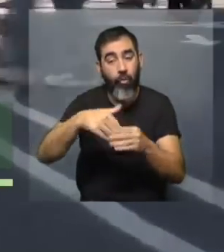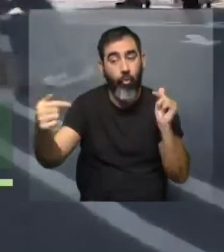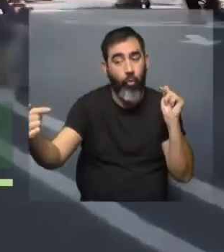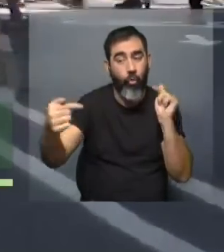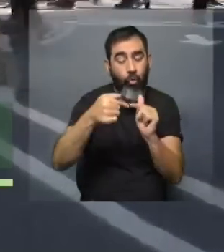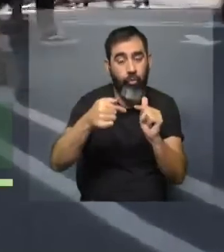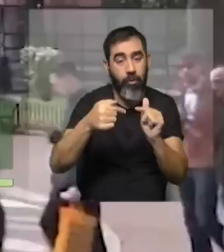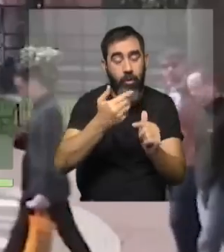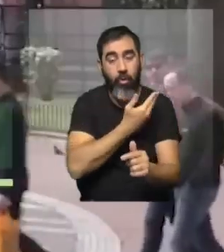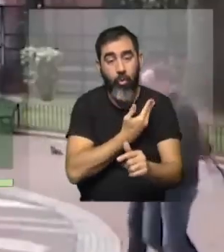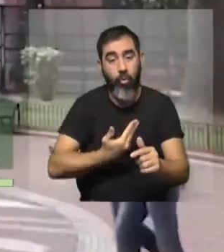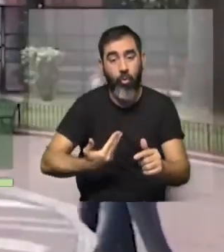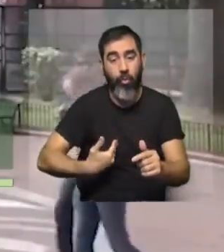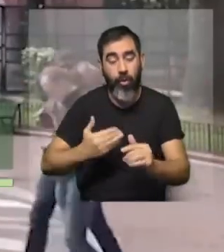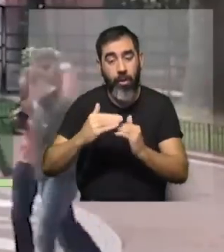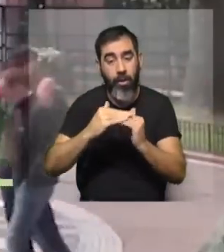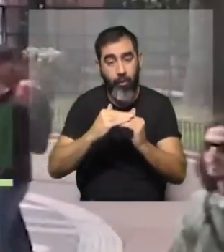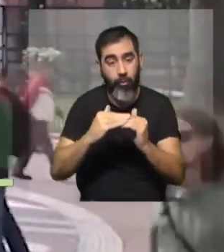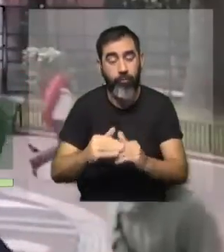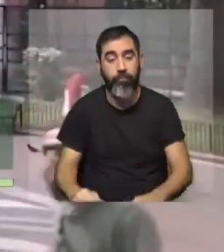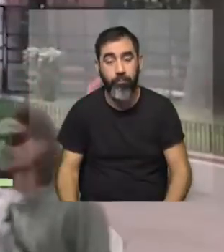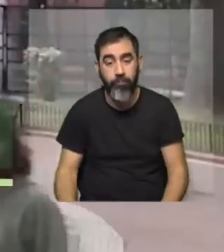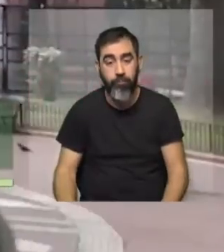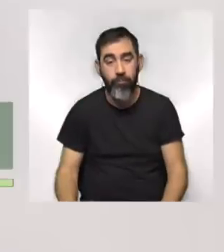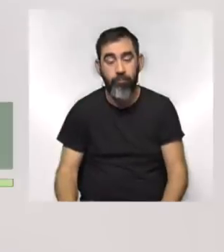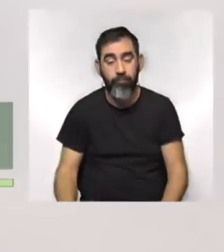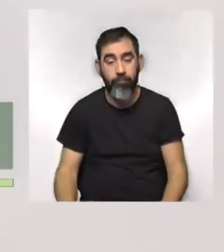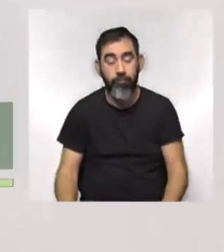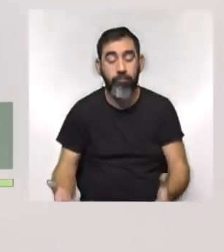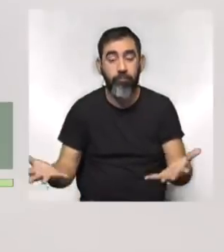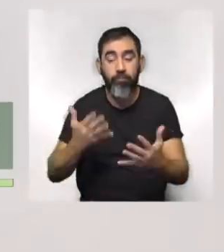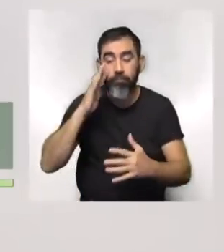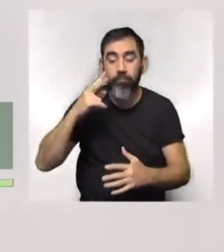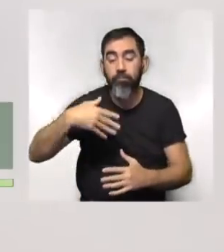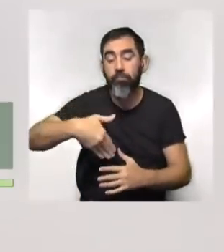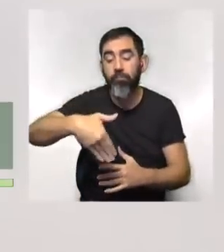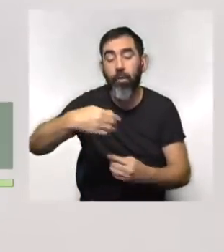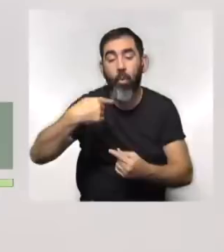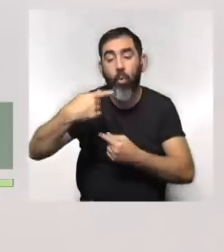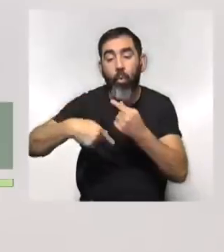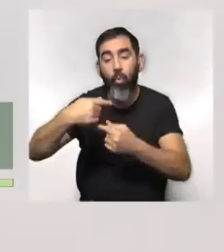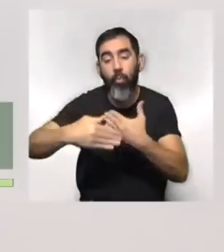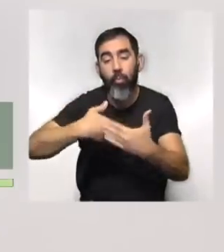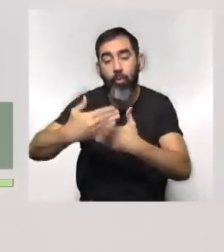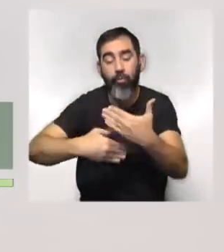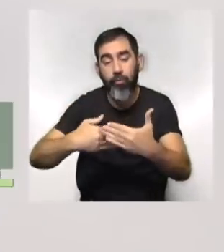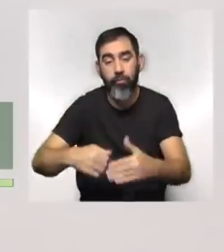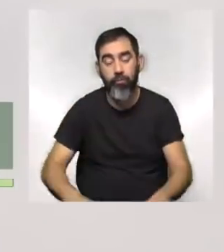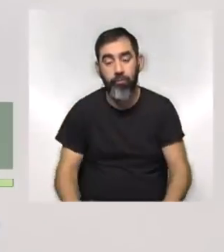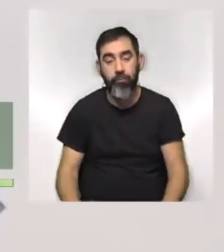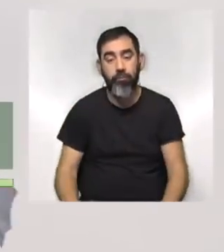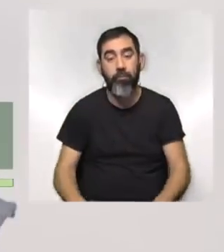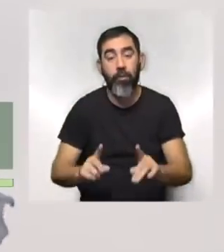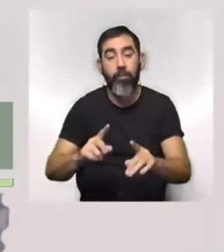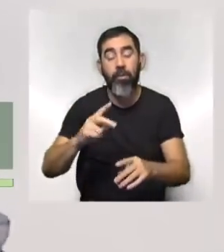el gobierno básicamente que ahora veremos Cómo continúa todo este proceso adelante que además tiene